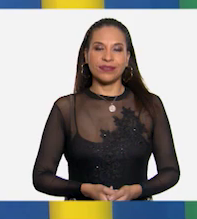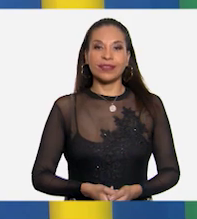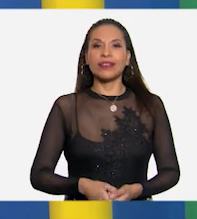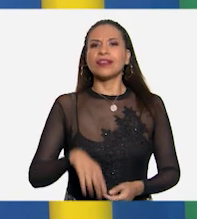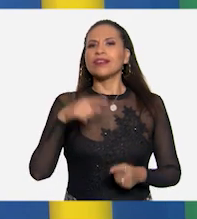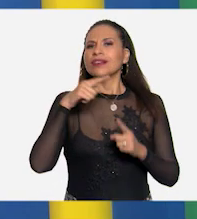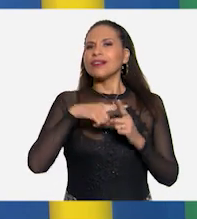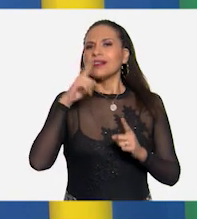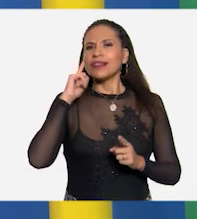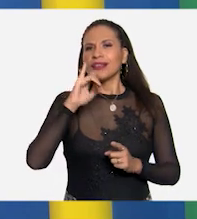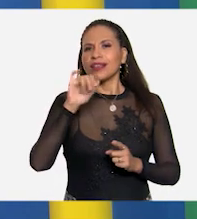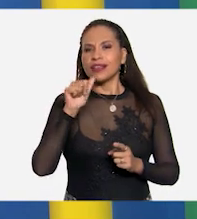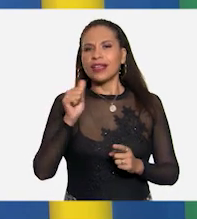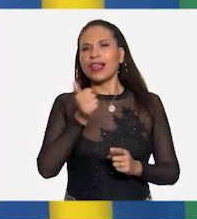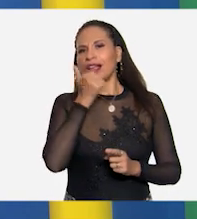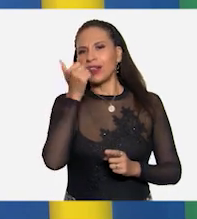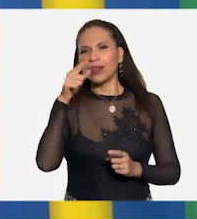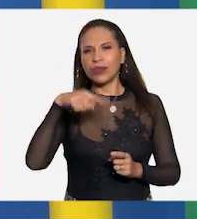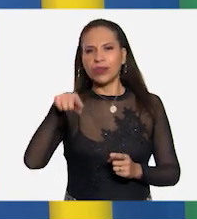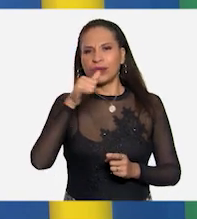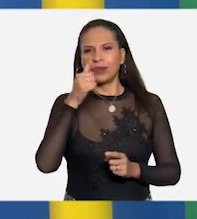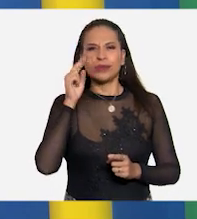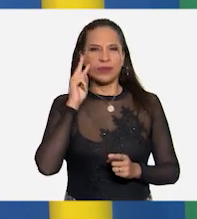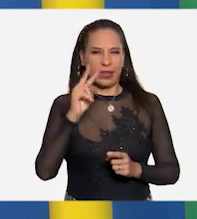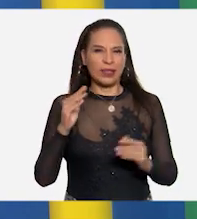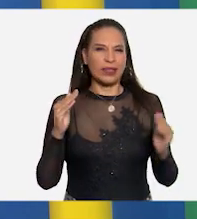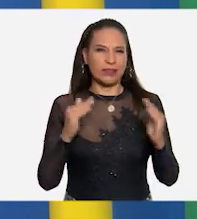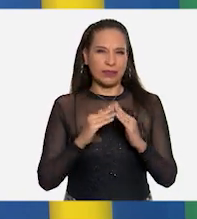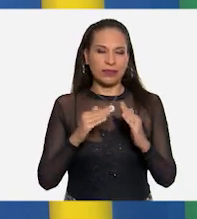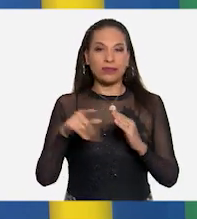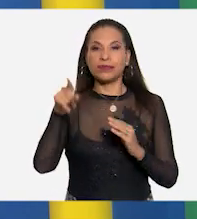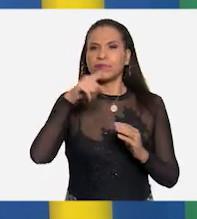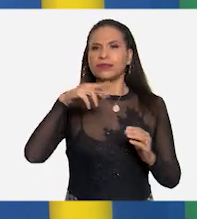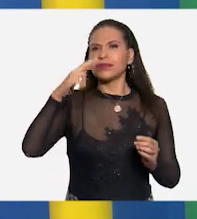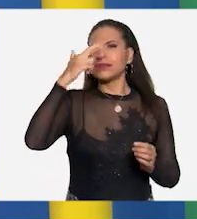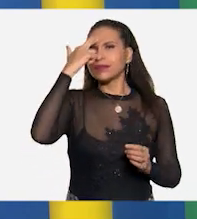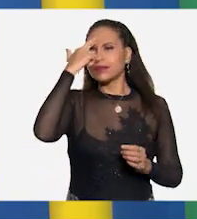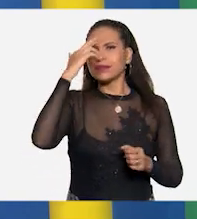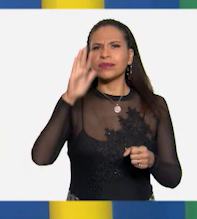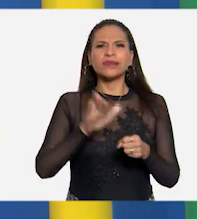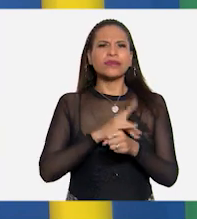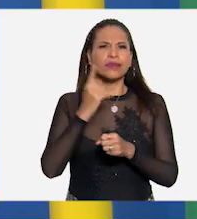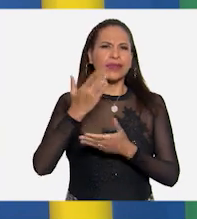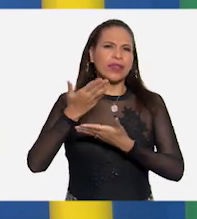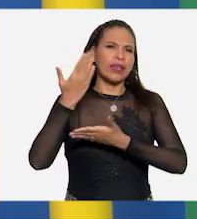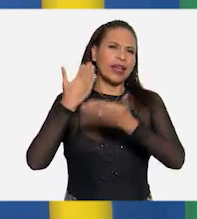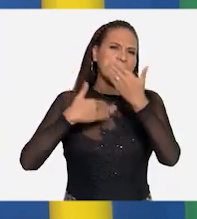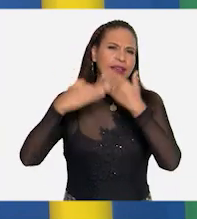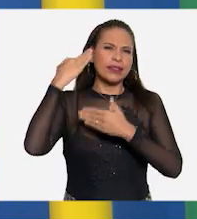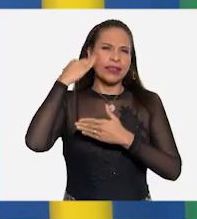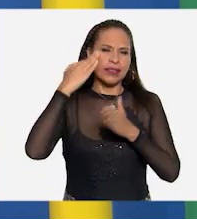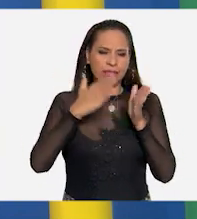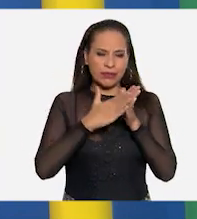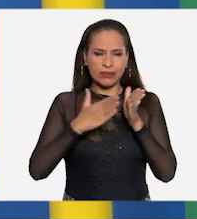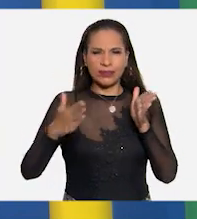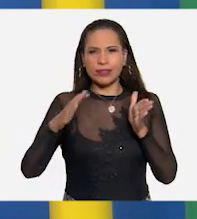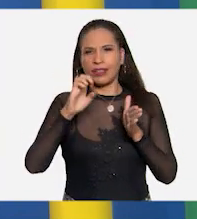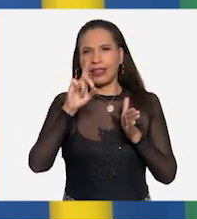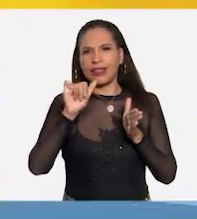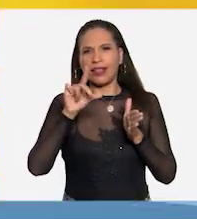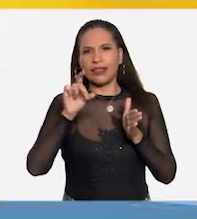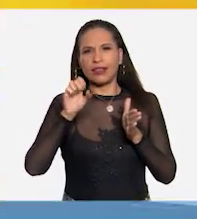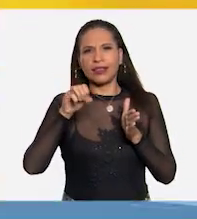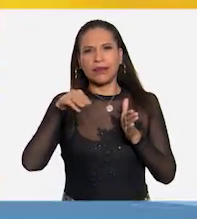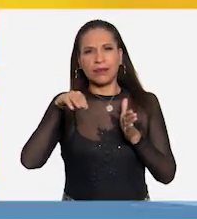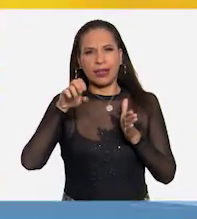Jenny, alumnas y alumnos que nos ven desde casa, ¿ustedes recuerdan por qué la Edad Media recibe ese nombre? Yo